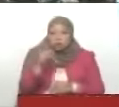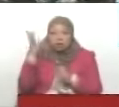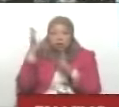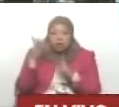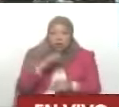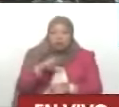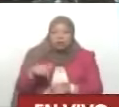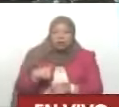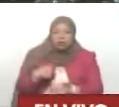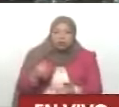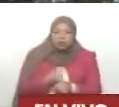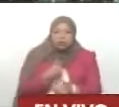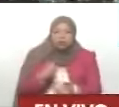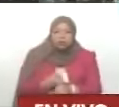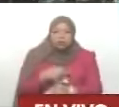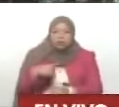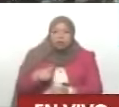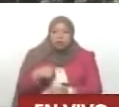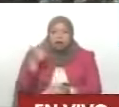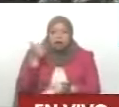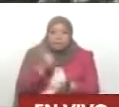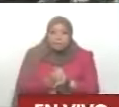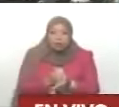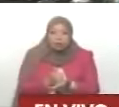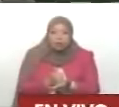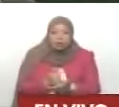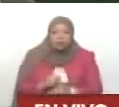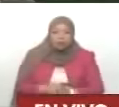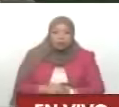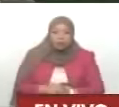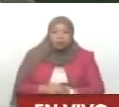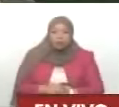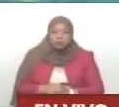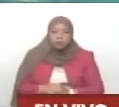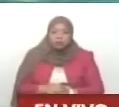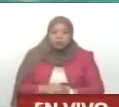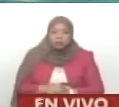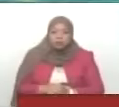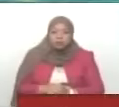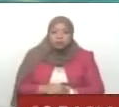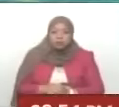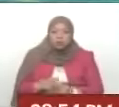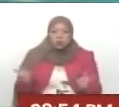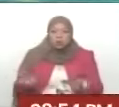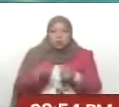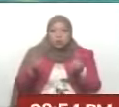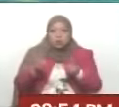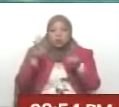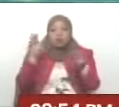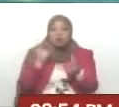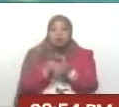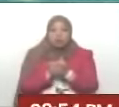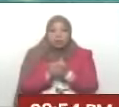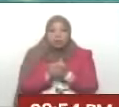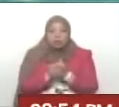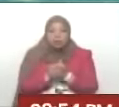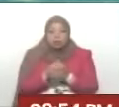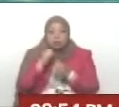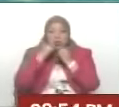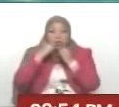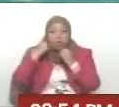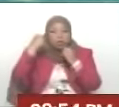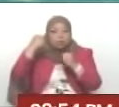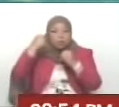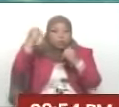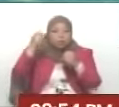a usted también. Amén. Mira, y por aquí traemos de La Victoria a una compañera, luchadora histórica